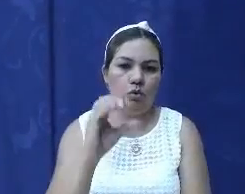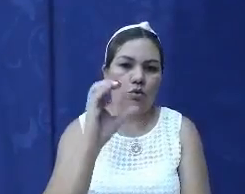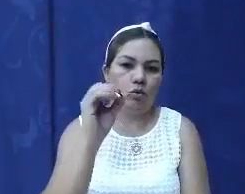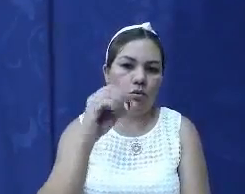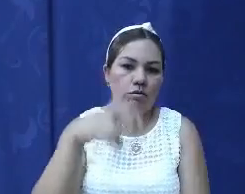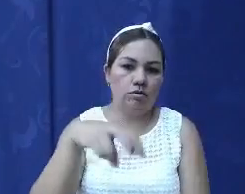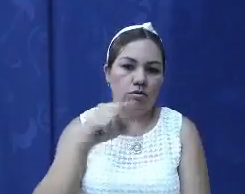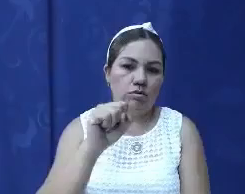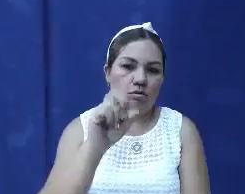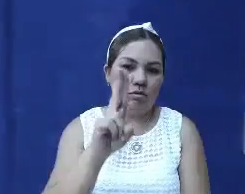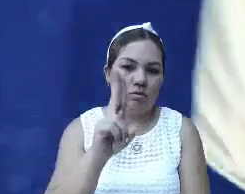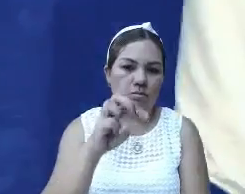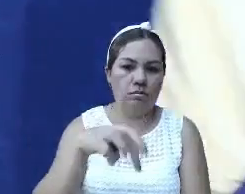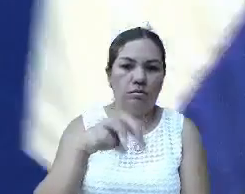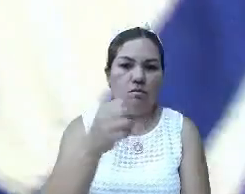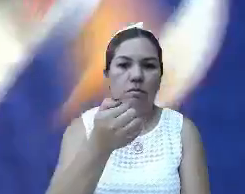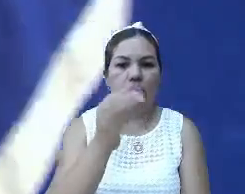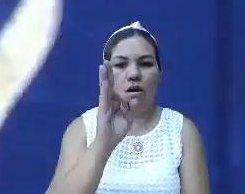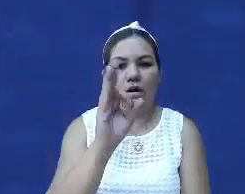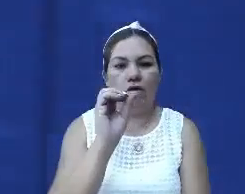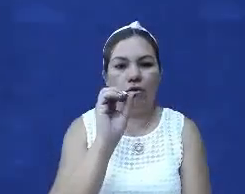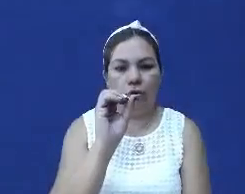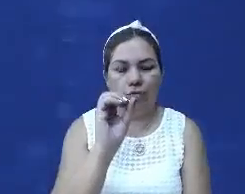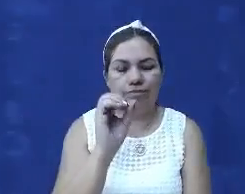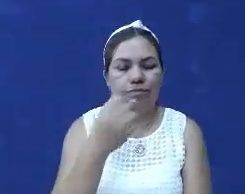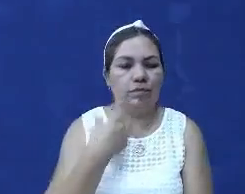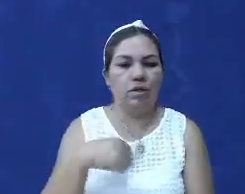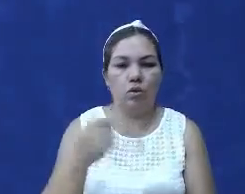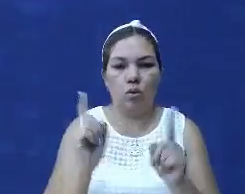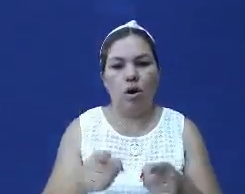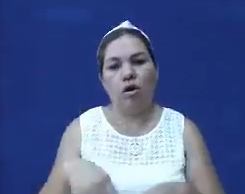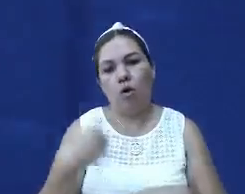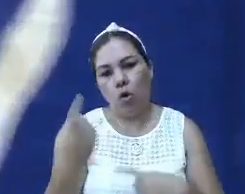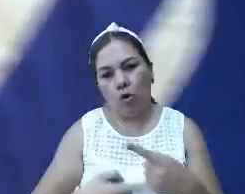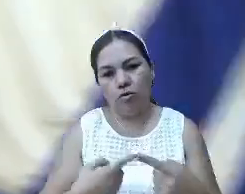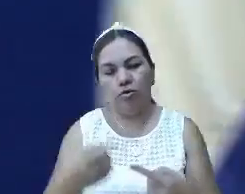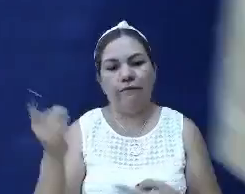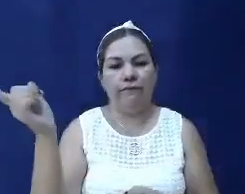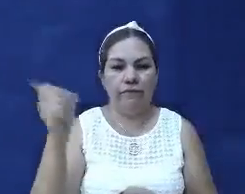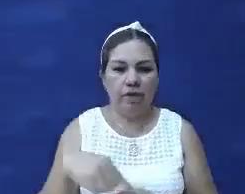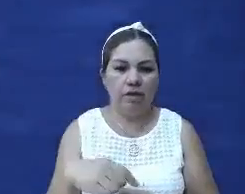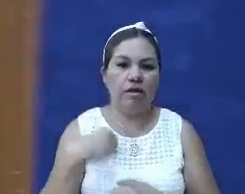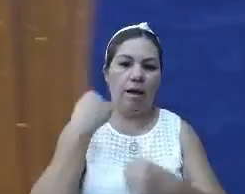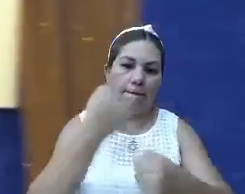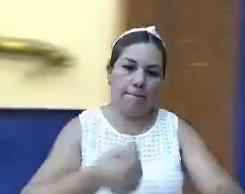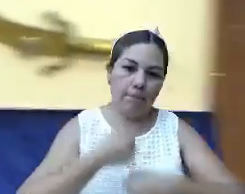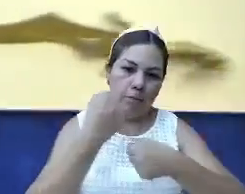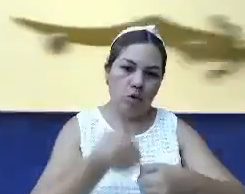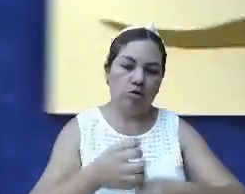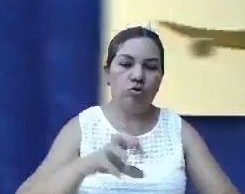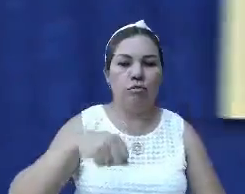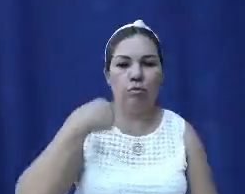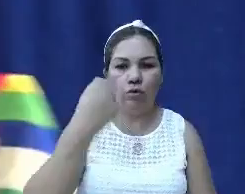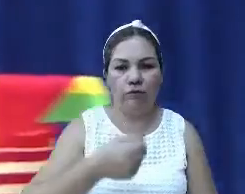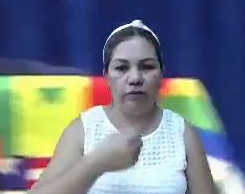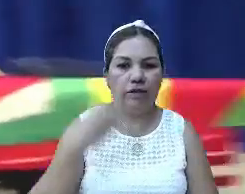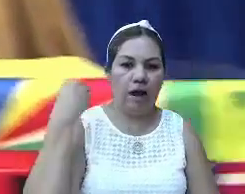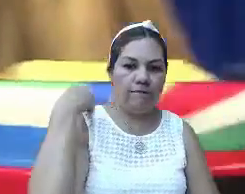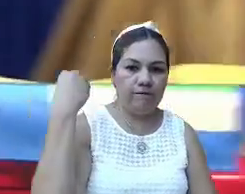Y va a haber gente que, por más que Dios le envíe a profeta, que por más que Dios le envíe a apóstol, a avisarle que Cristo viene, no va a